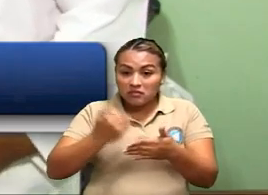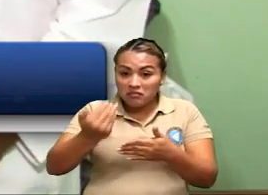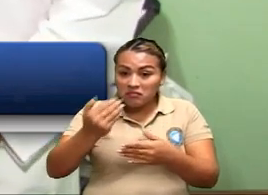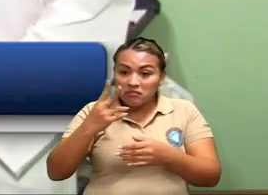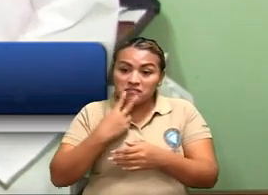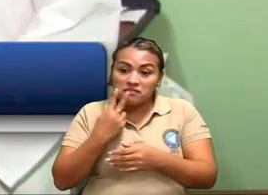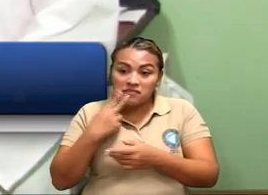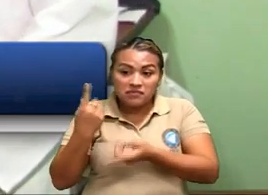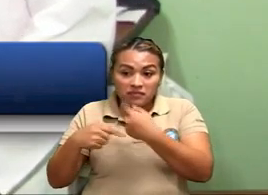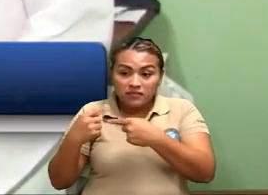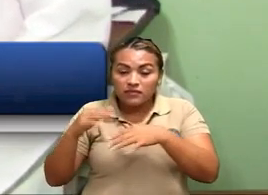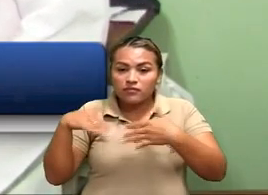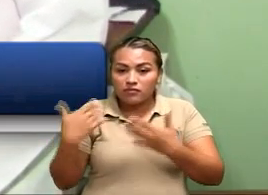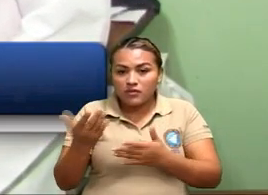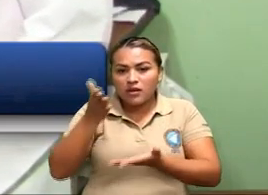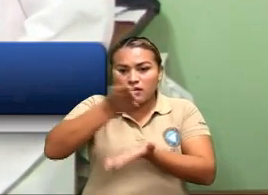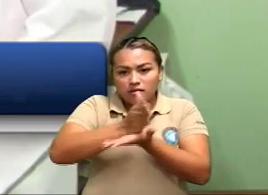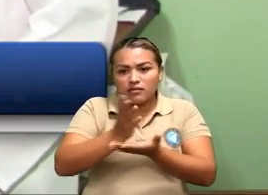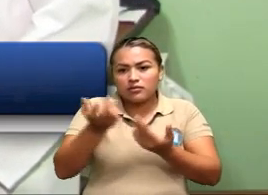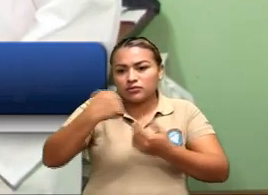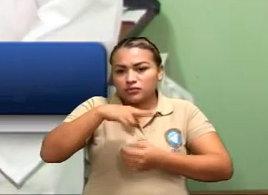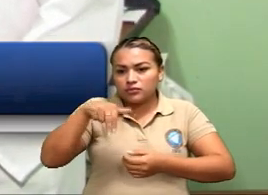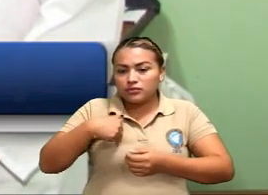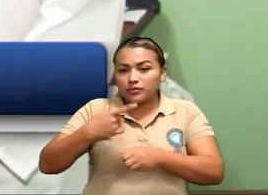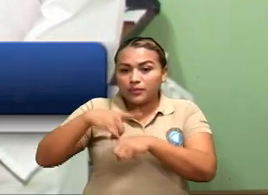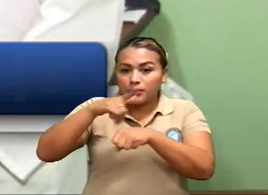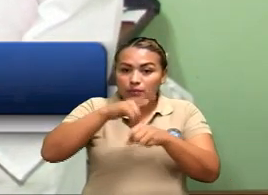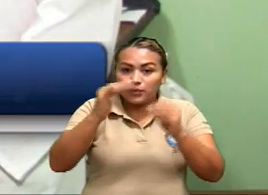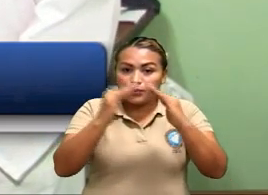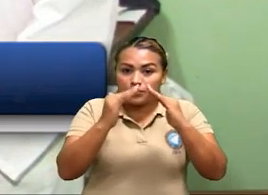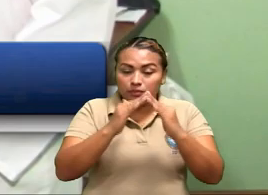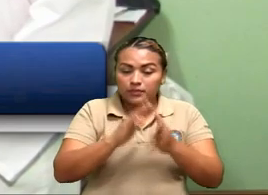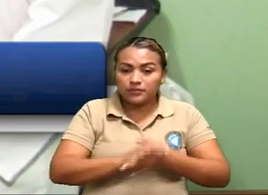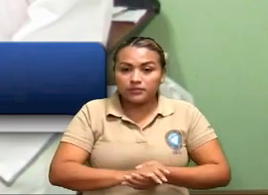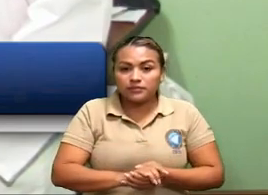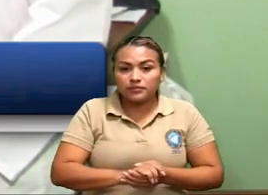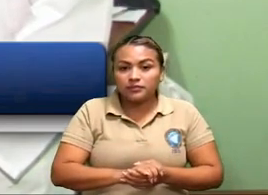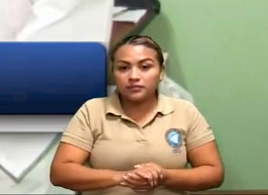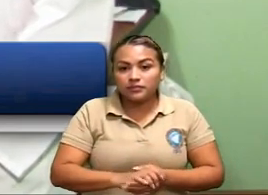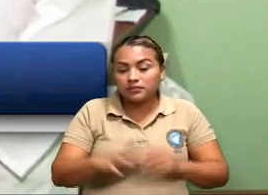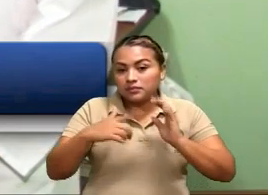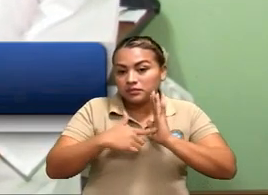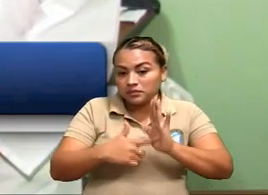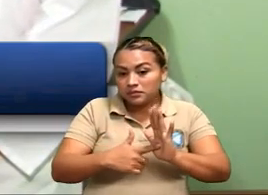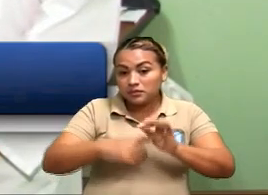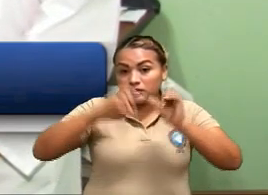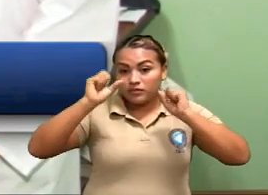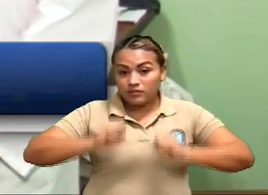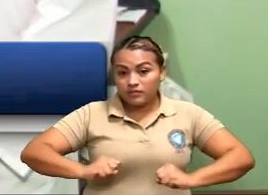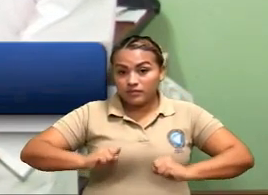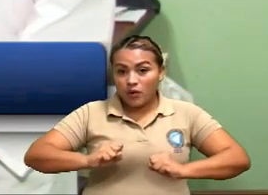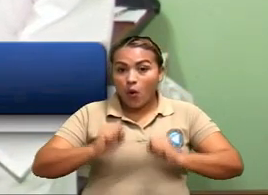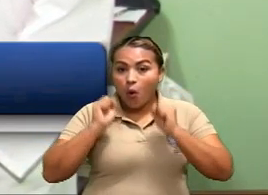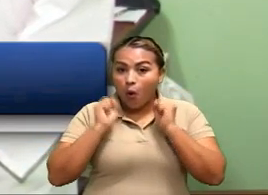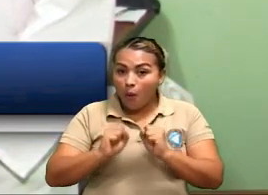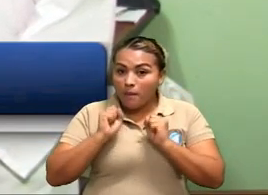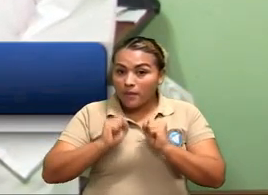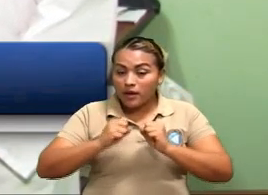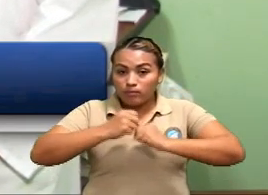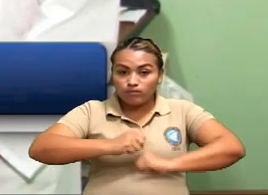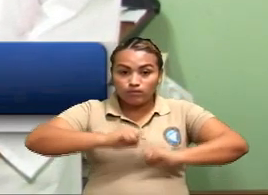a buscarlo a su casa. Ahora, en este consultorio, por ejemplo, de los pacientes hombres que vienen con sobrepeso o con problemas